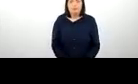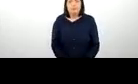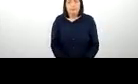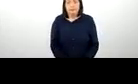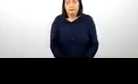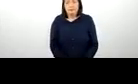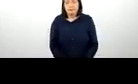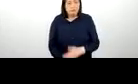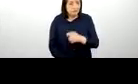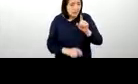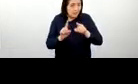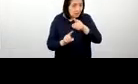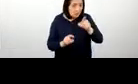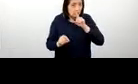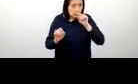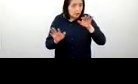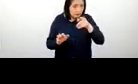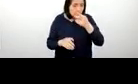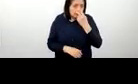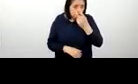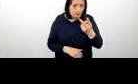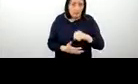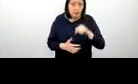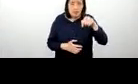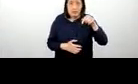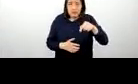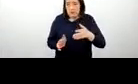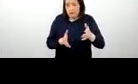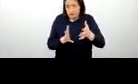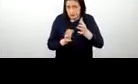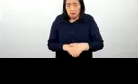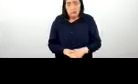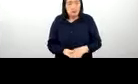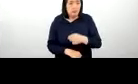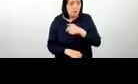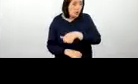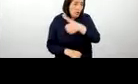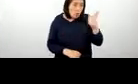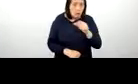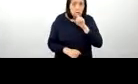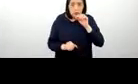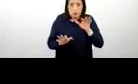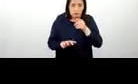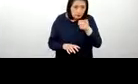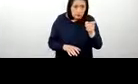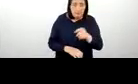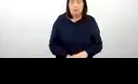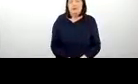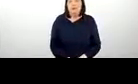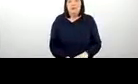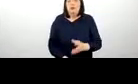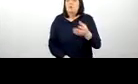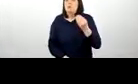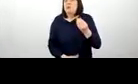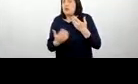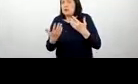Estas son algunas de las aves que se puede apreciar en esta ruta, estas son otras también, ¿no? Porque estamos hablando